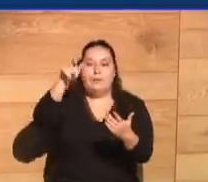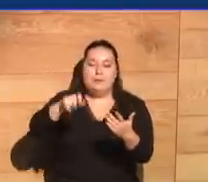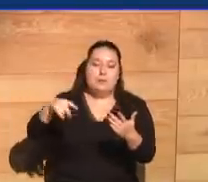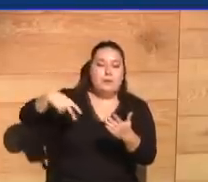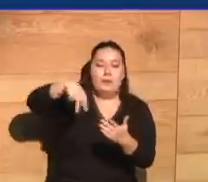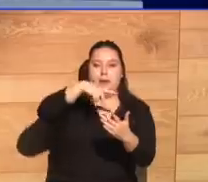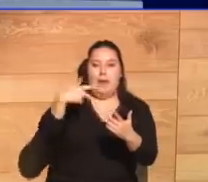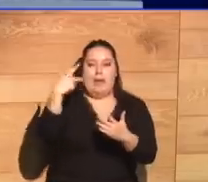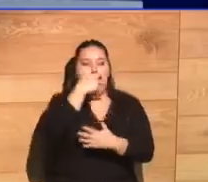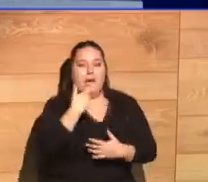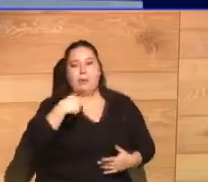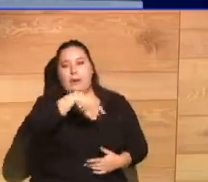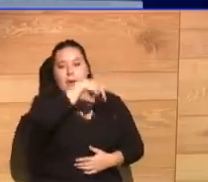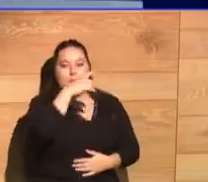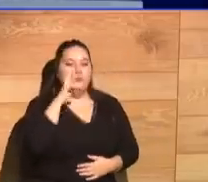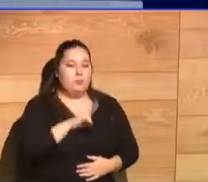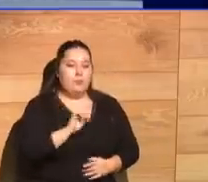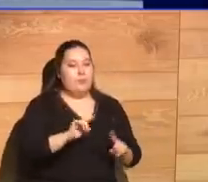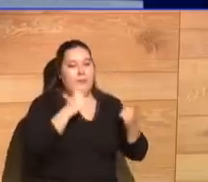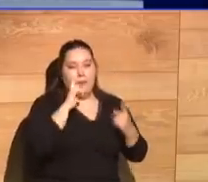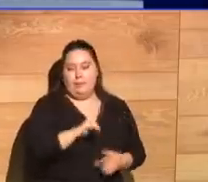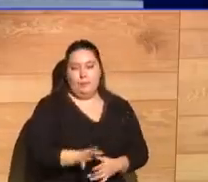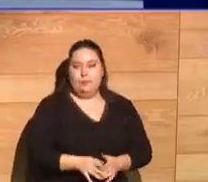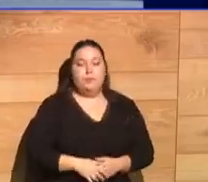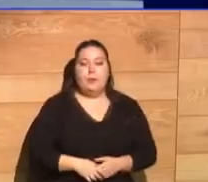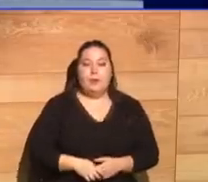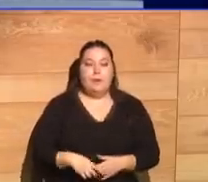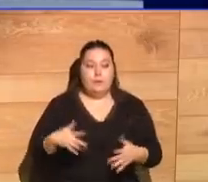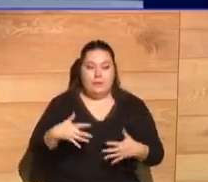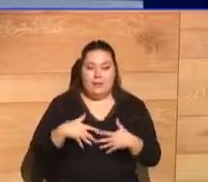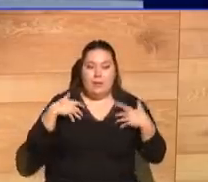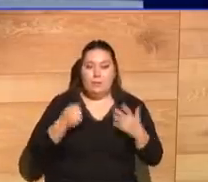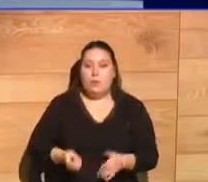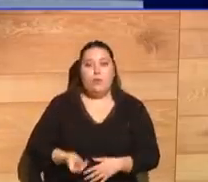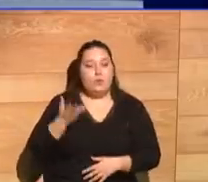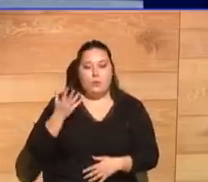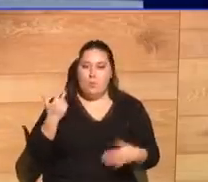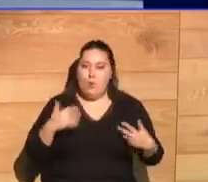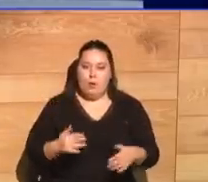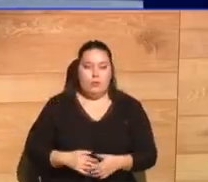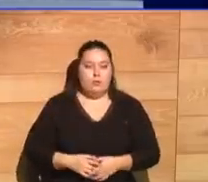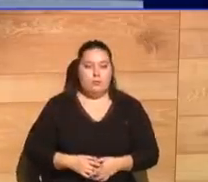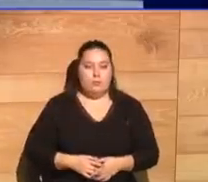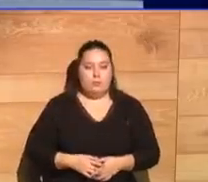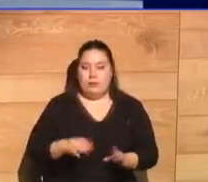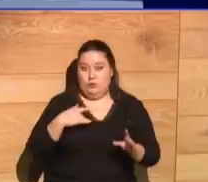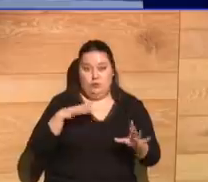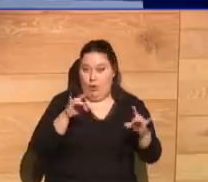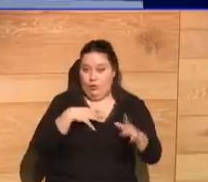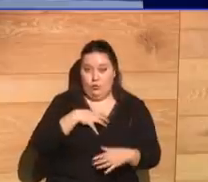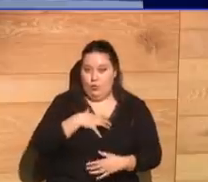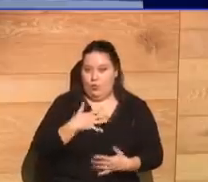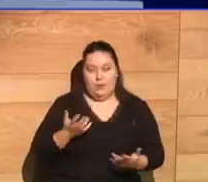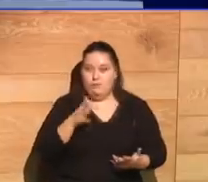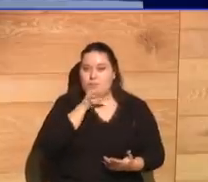pasa por delante de la cámara y entonces le vemos volar por primera vez. Sin embargo, hay una emoción que es intangible y que existe, por lo menos para mí, en esa